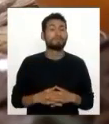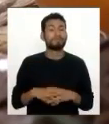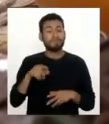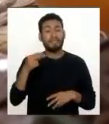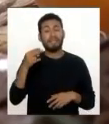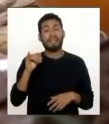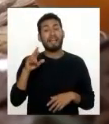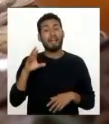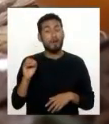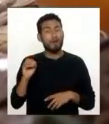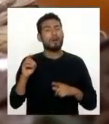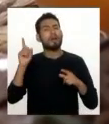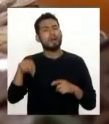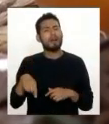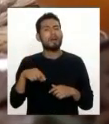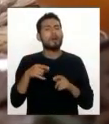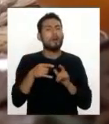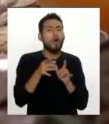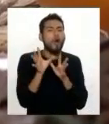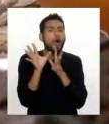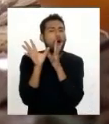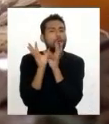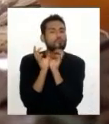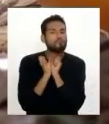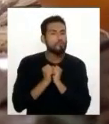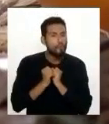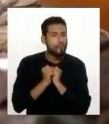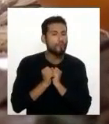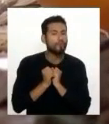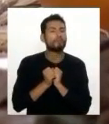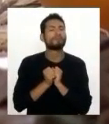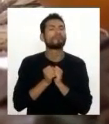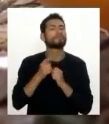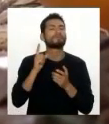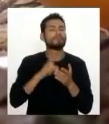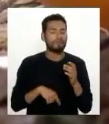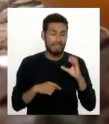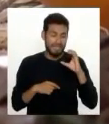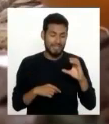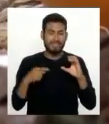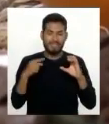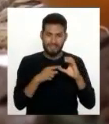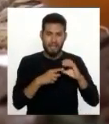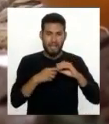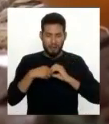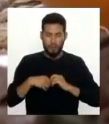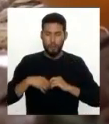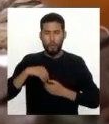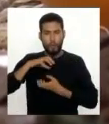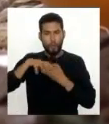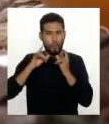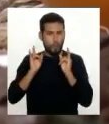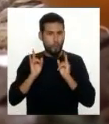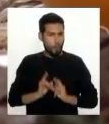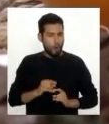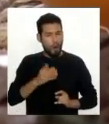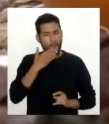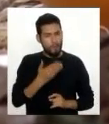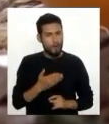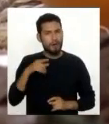que el hierro se necesita de absorber de una mejor manera cuando lo acompañamos de vitamina C. Ah, entonces podemos